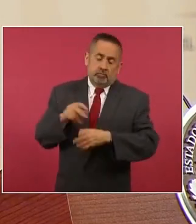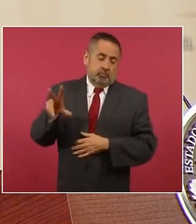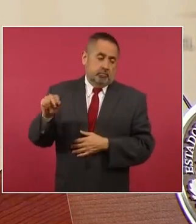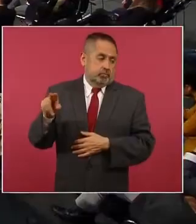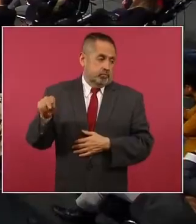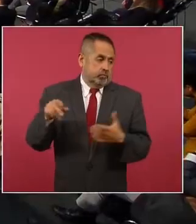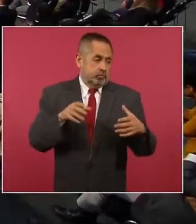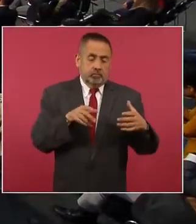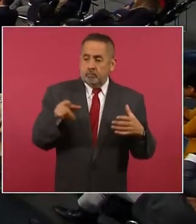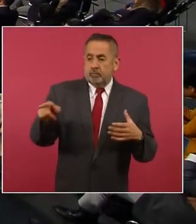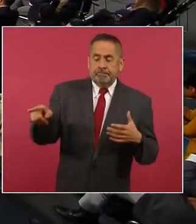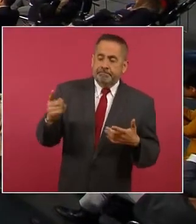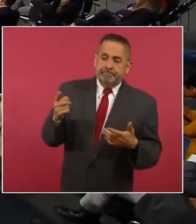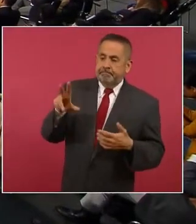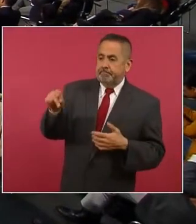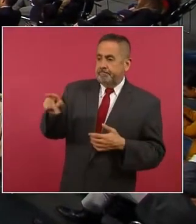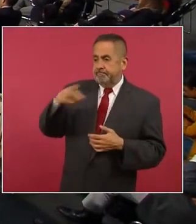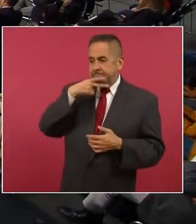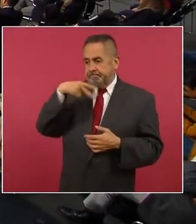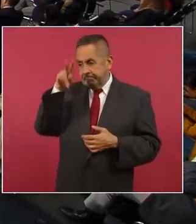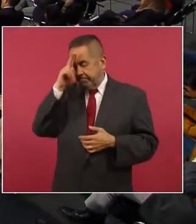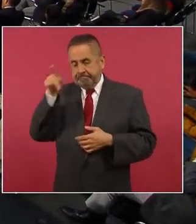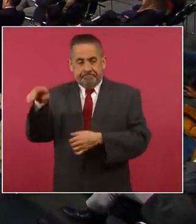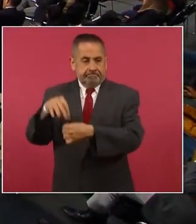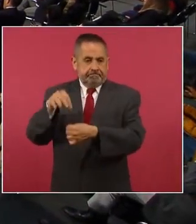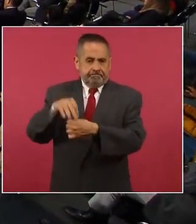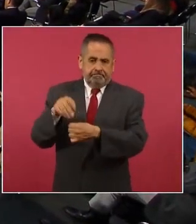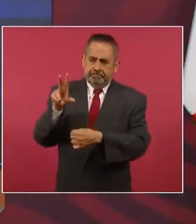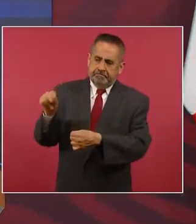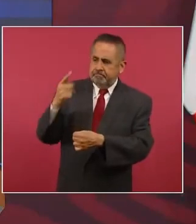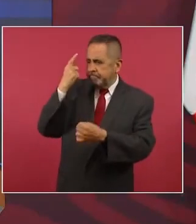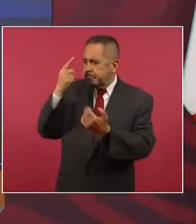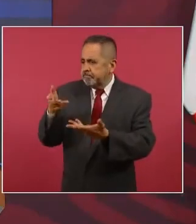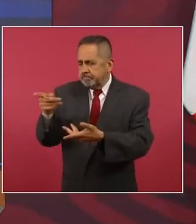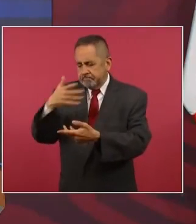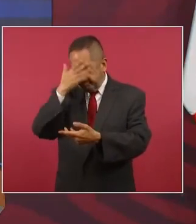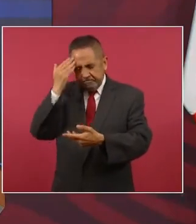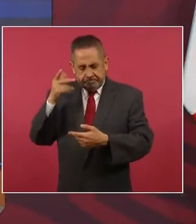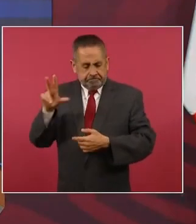votar los analfabetas,